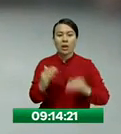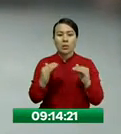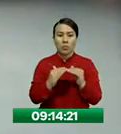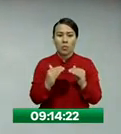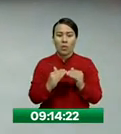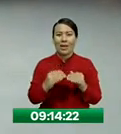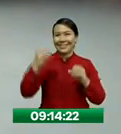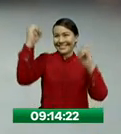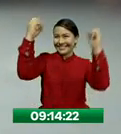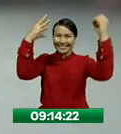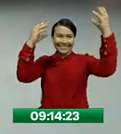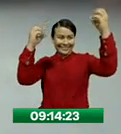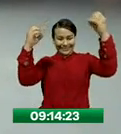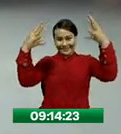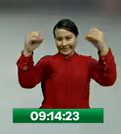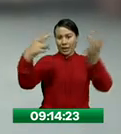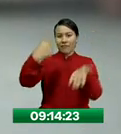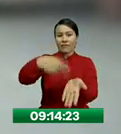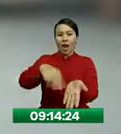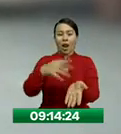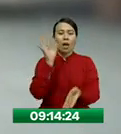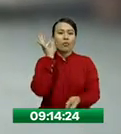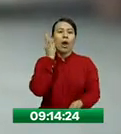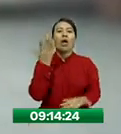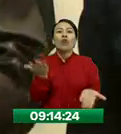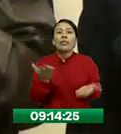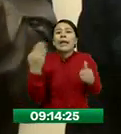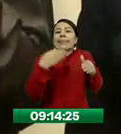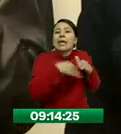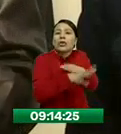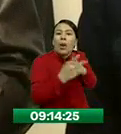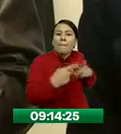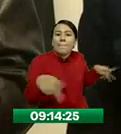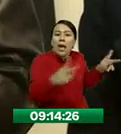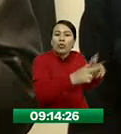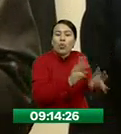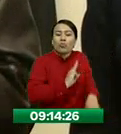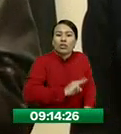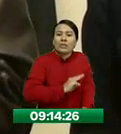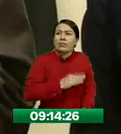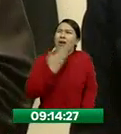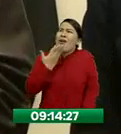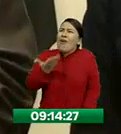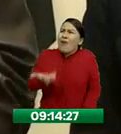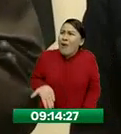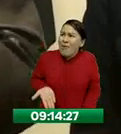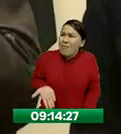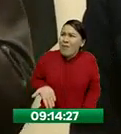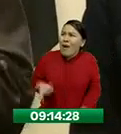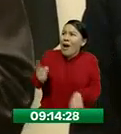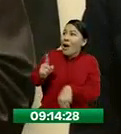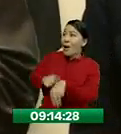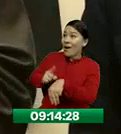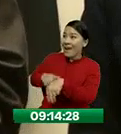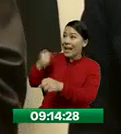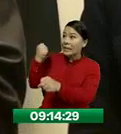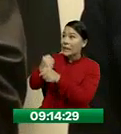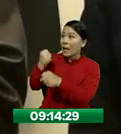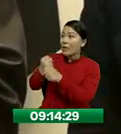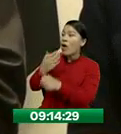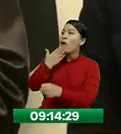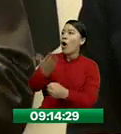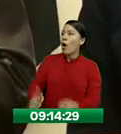de striptease dentro de las instalaciones públicas. Que cómo así, en horas de trabajo, dejando de atender a